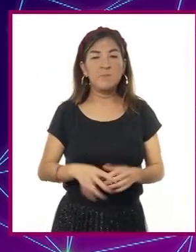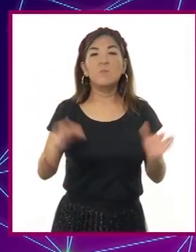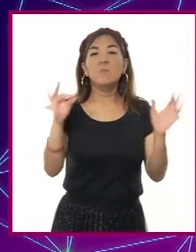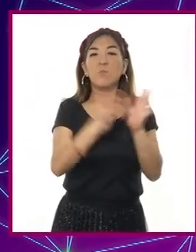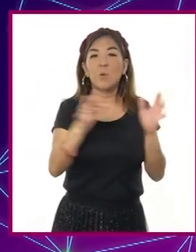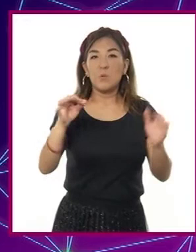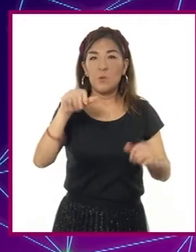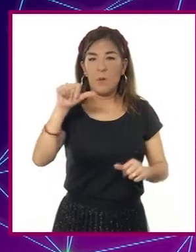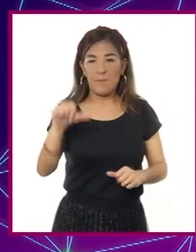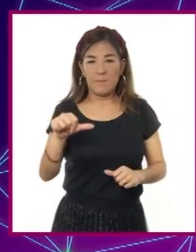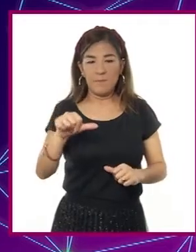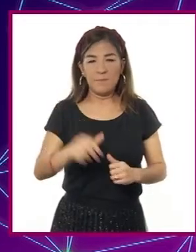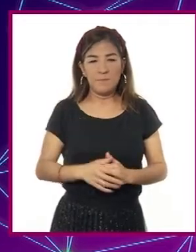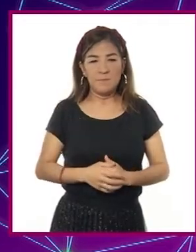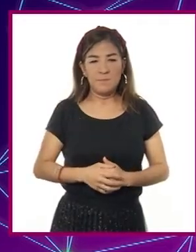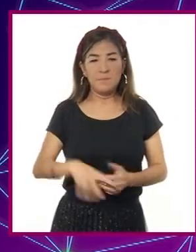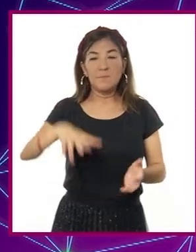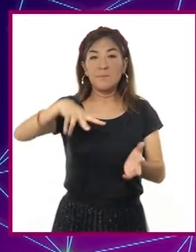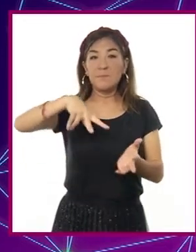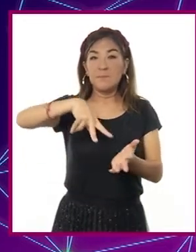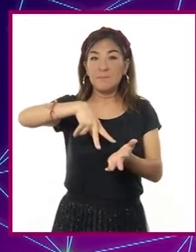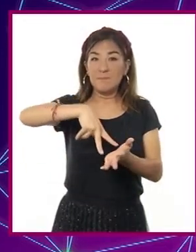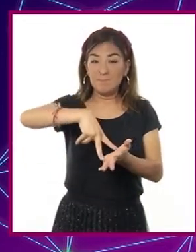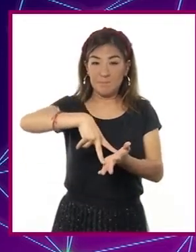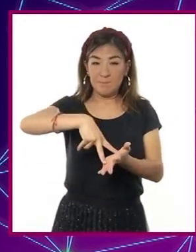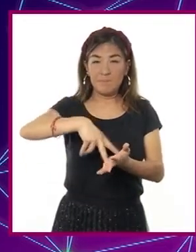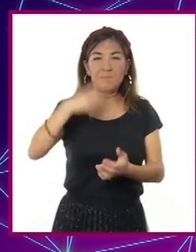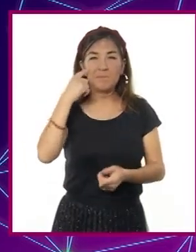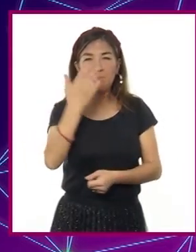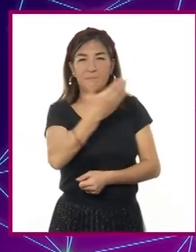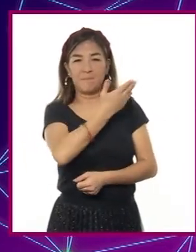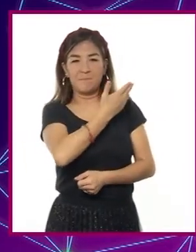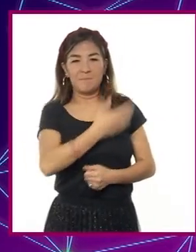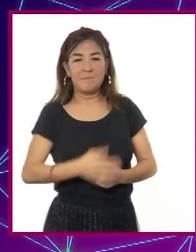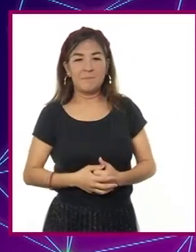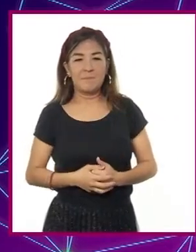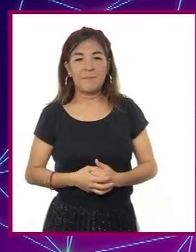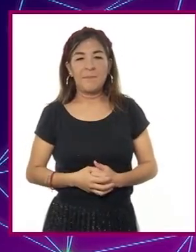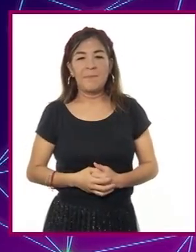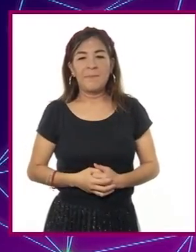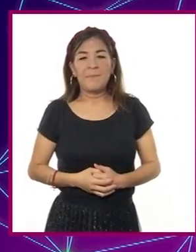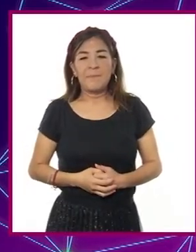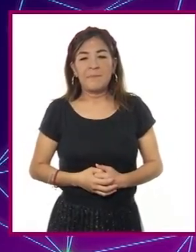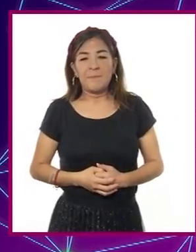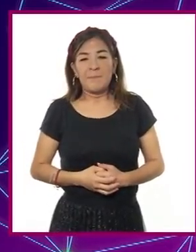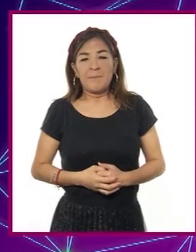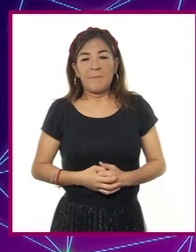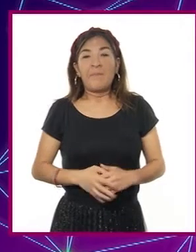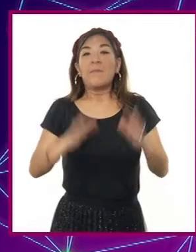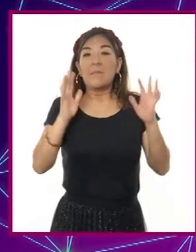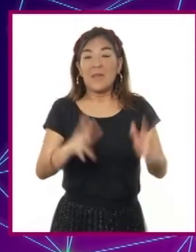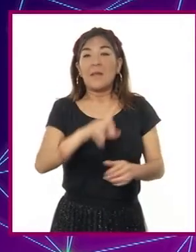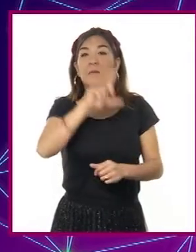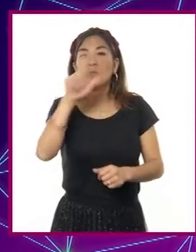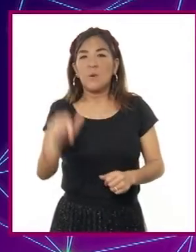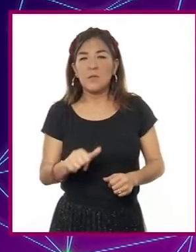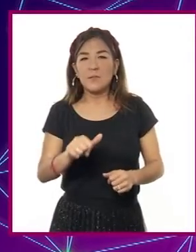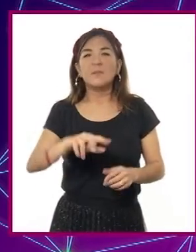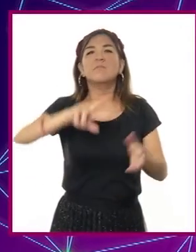A, y se abre una distancia mayor a la mitad del mismo segmento. Después se traza un